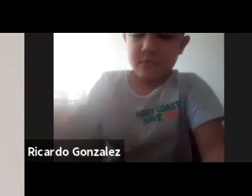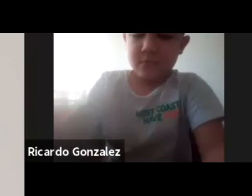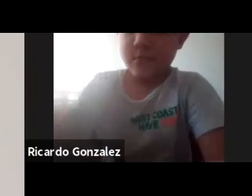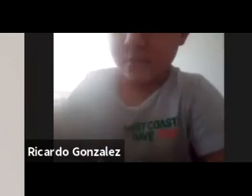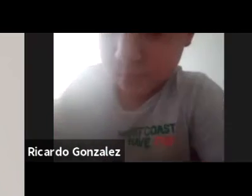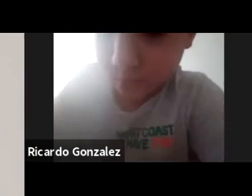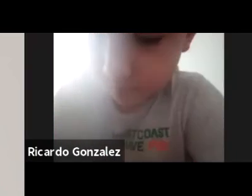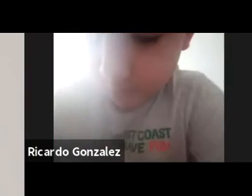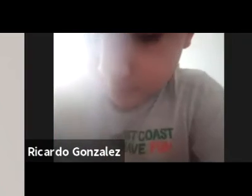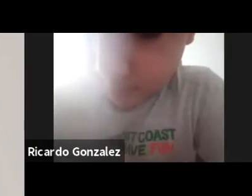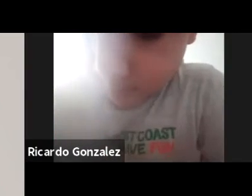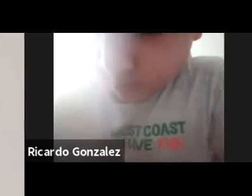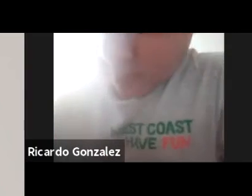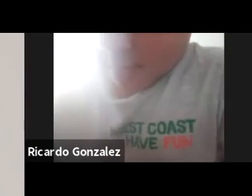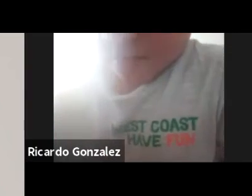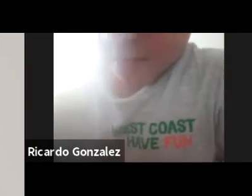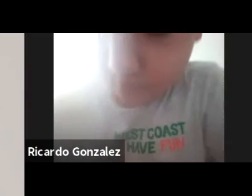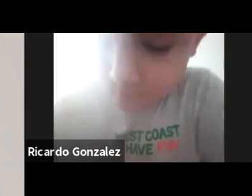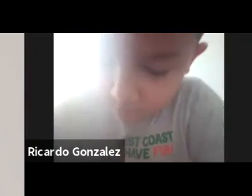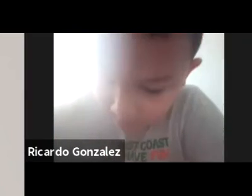El azul es de verde.